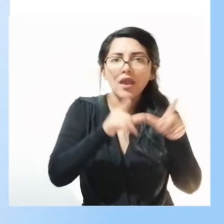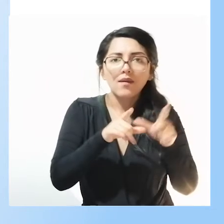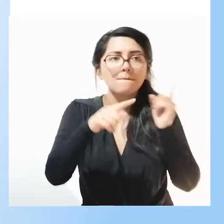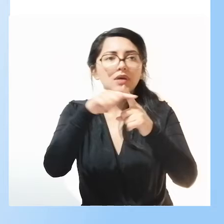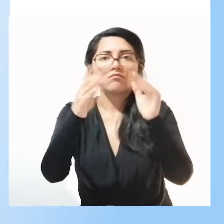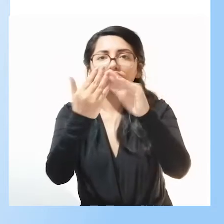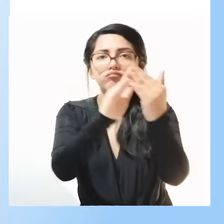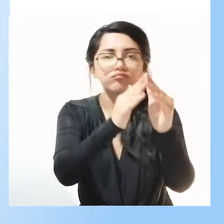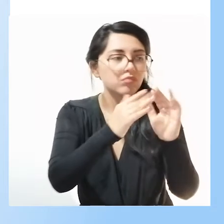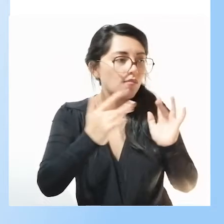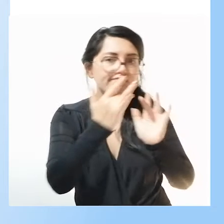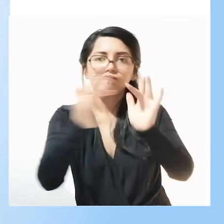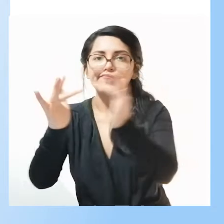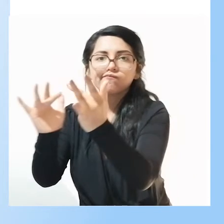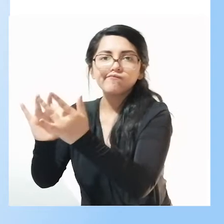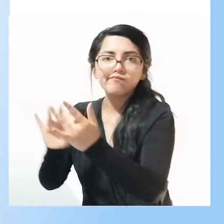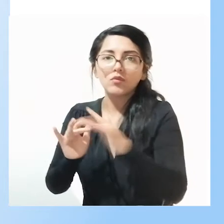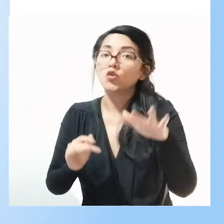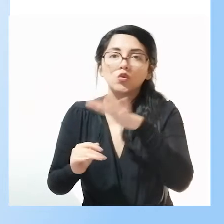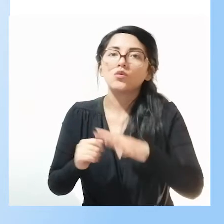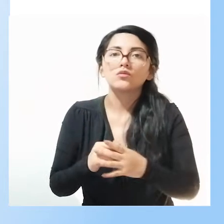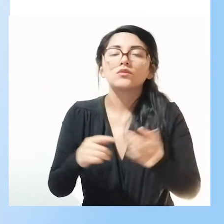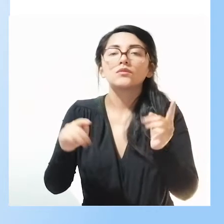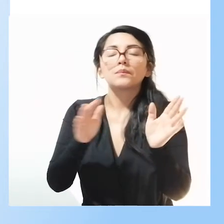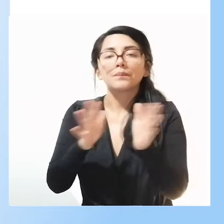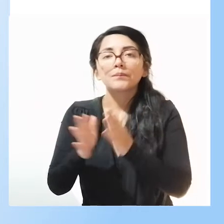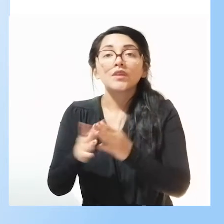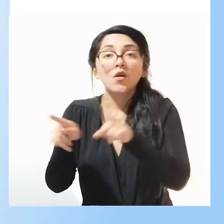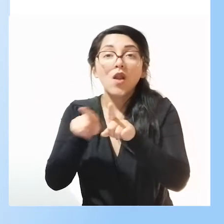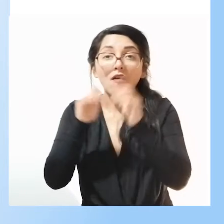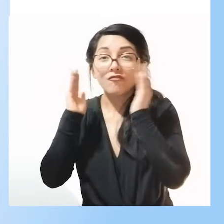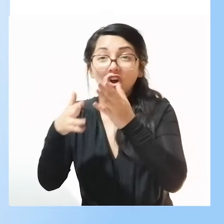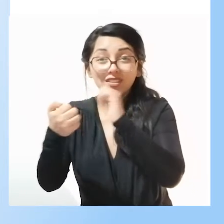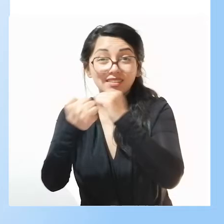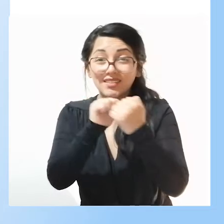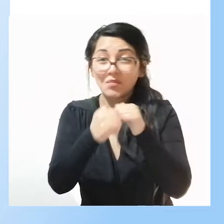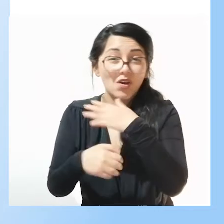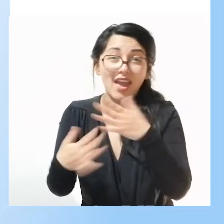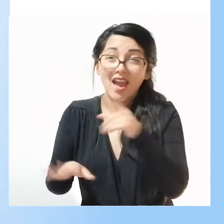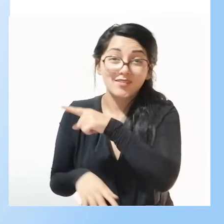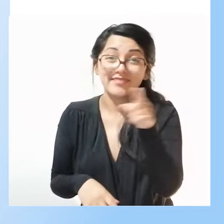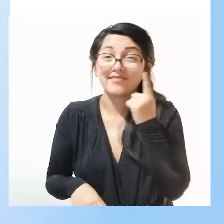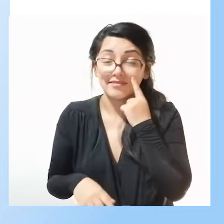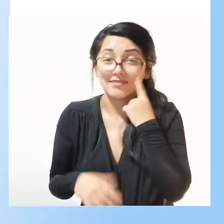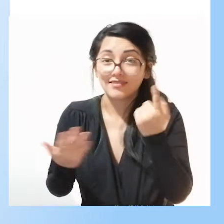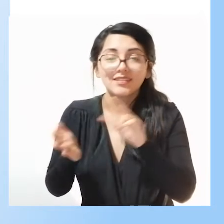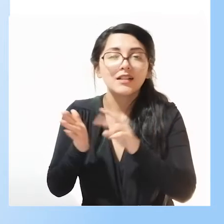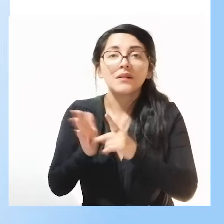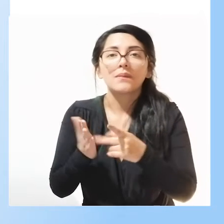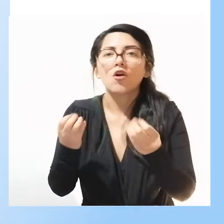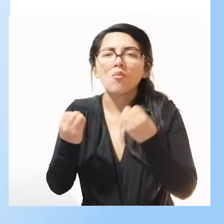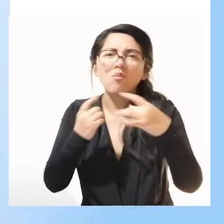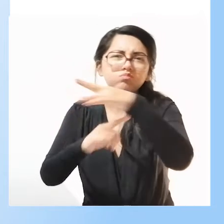fundamentalmente, y otros. Y el enfoque sistémico que todos conocemos, que debe considerar el contexto de la persona